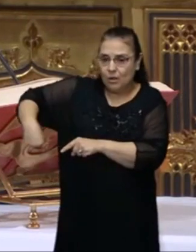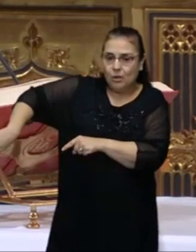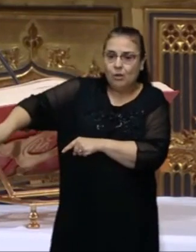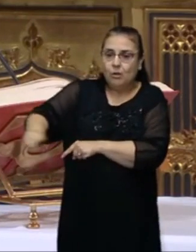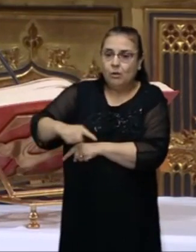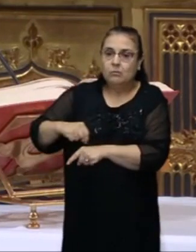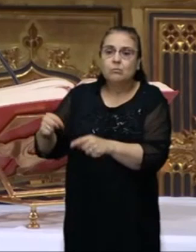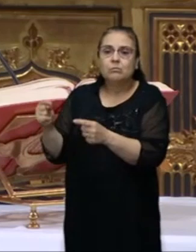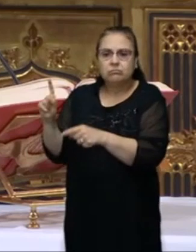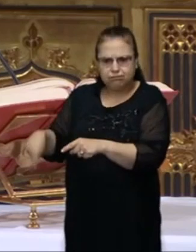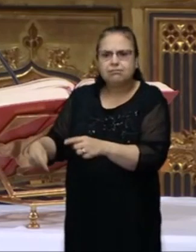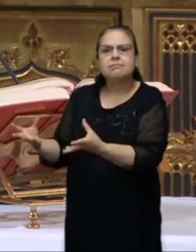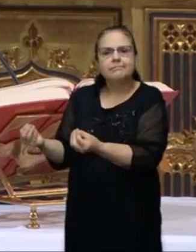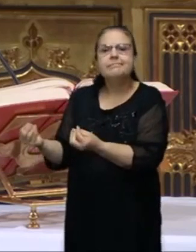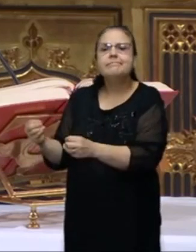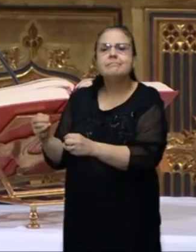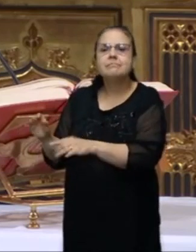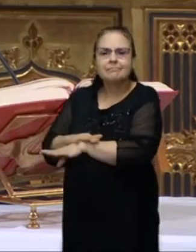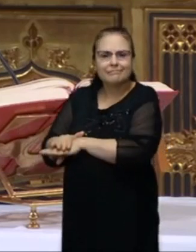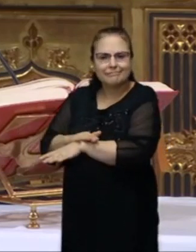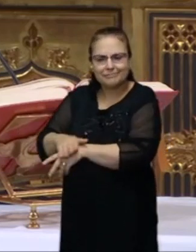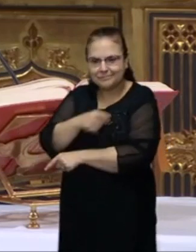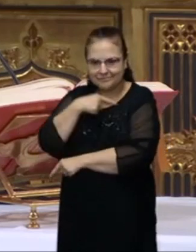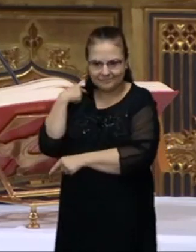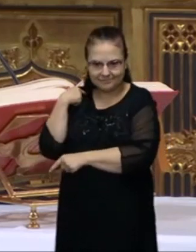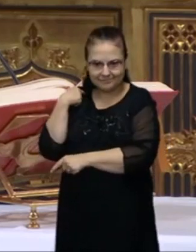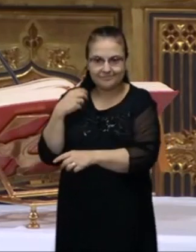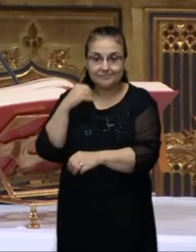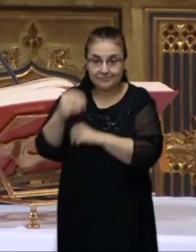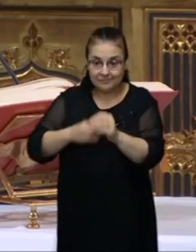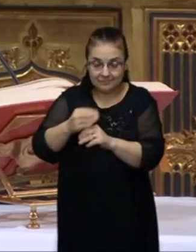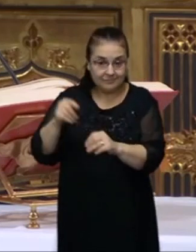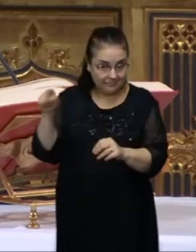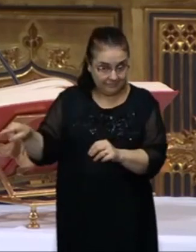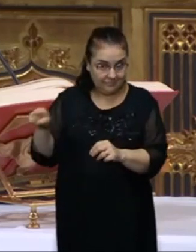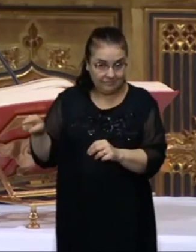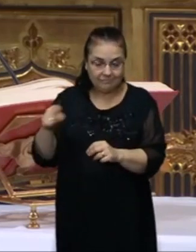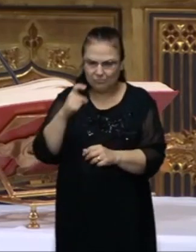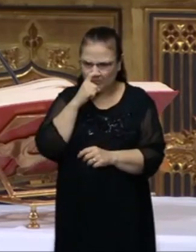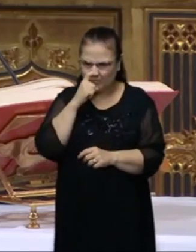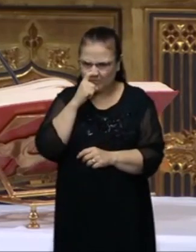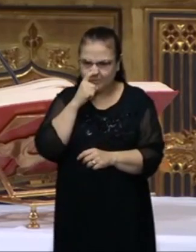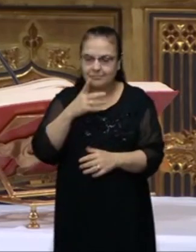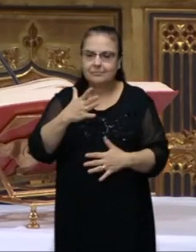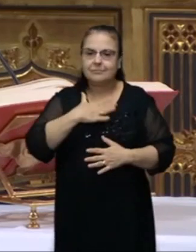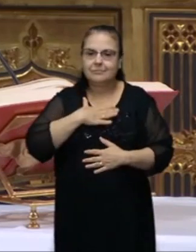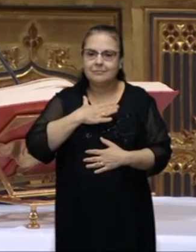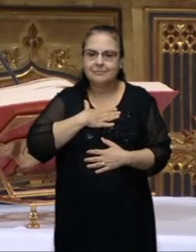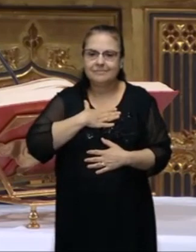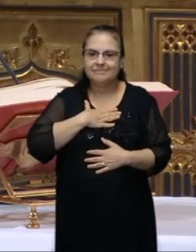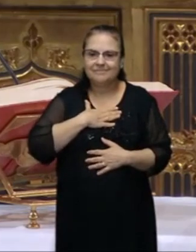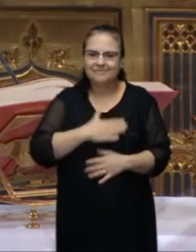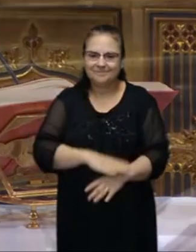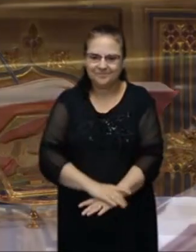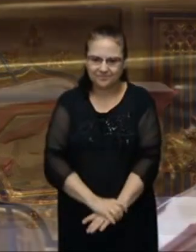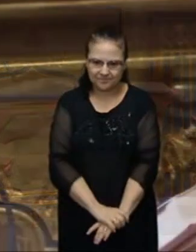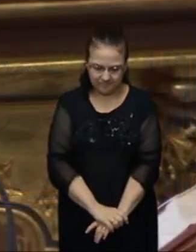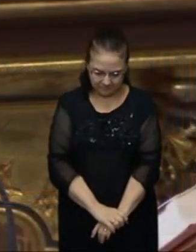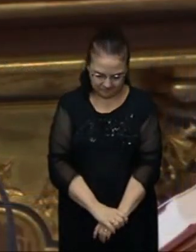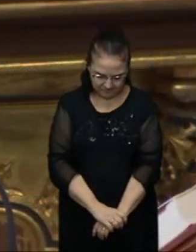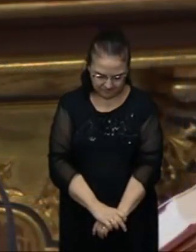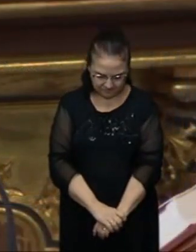derramada por vosotros y por muchos para el perdón de los pecados. Haced esto en conmemoración mía.